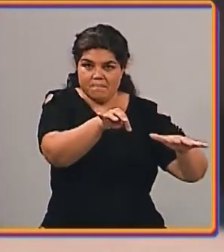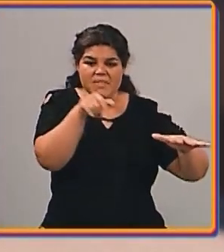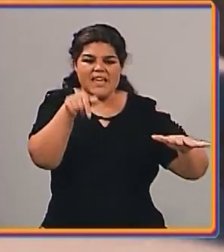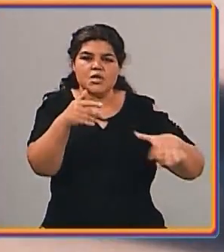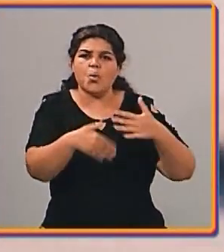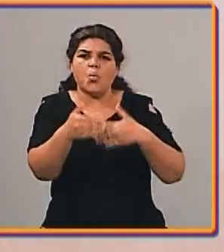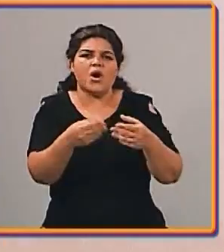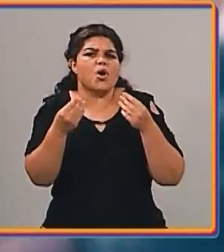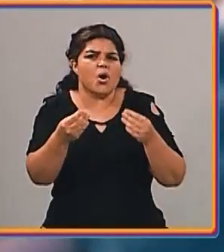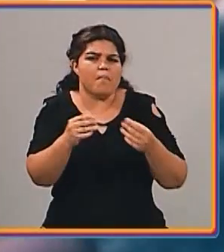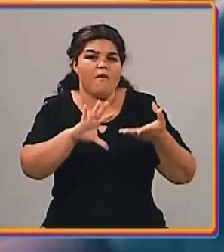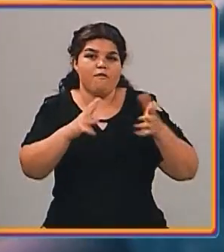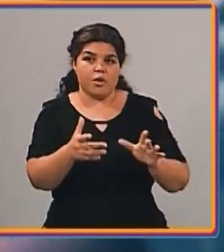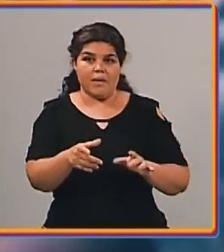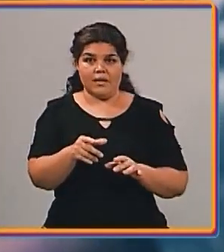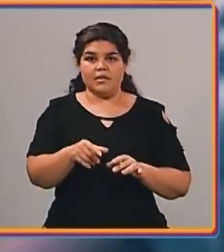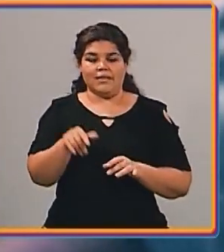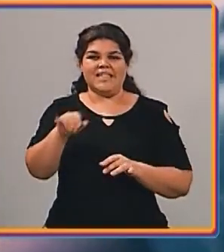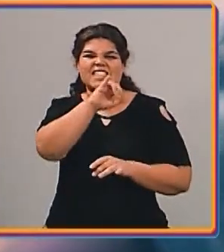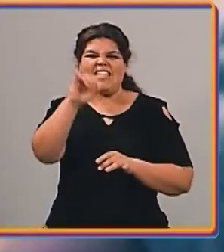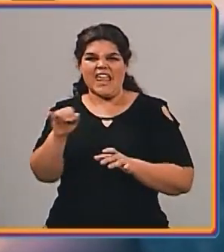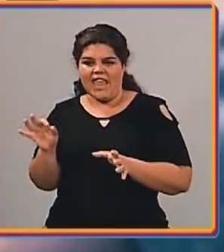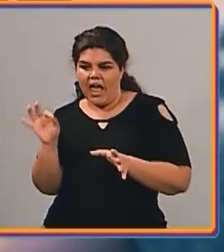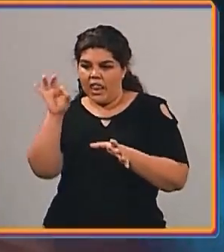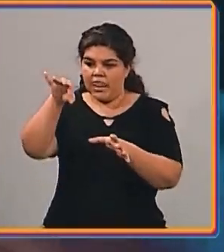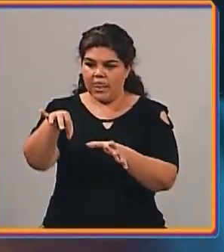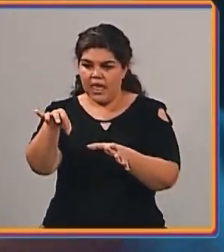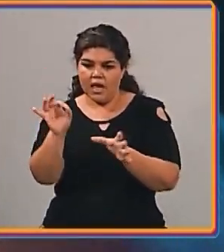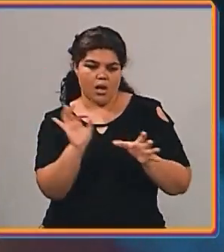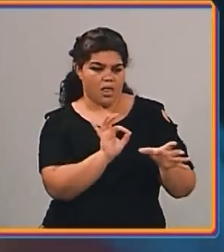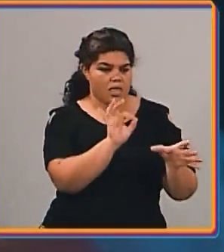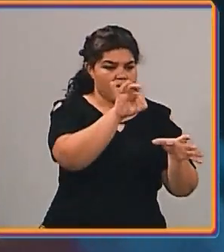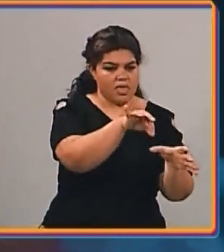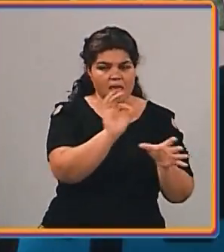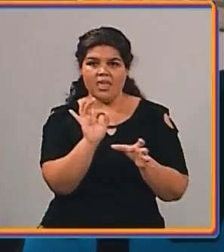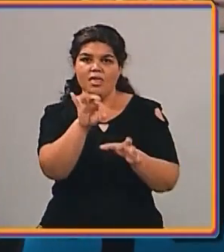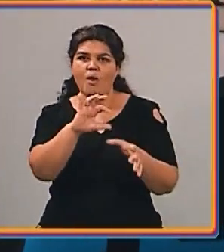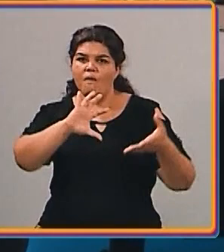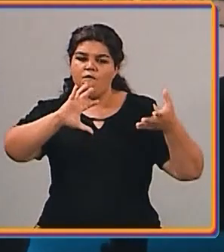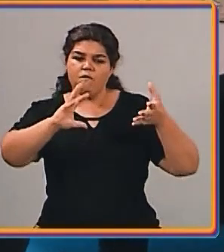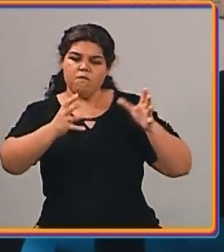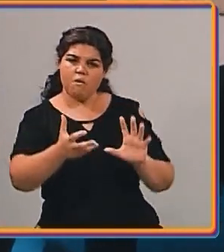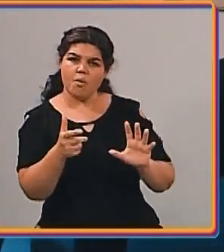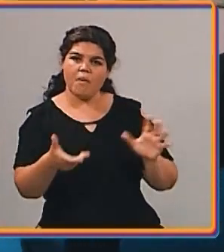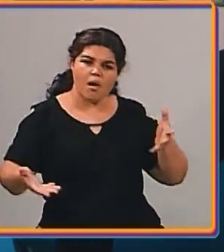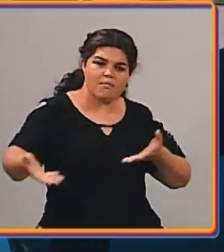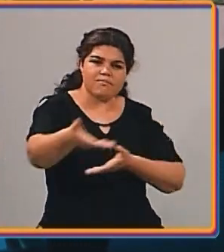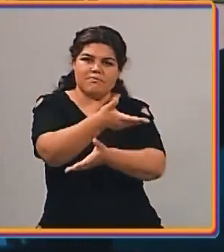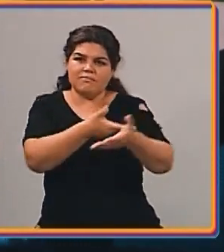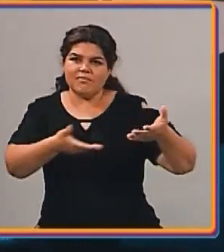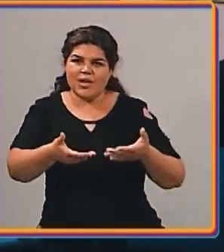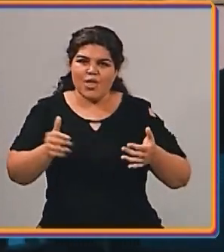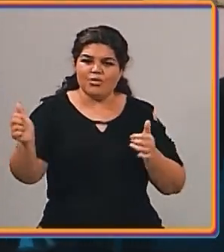que convierte la experiencia de juego en una especie de puzzle conjunto en el que todo el grupo participa.